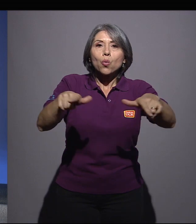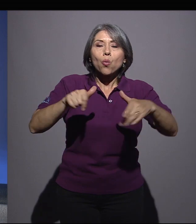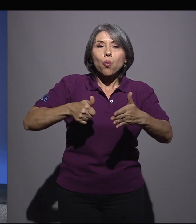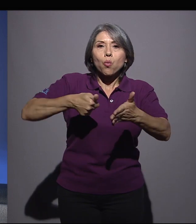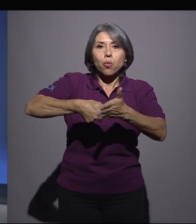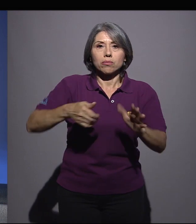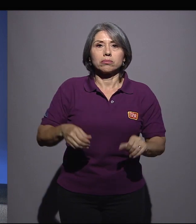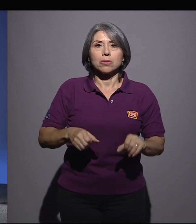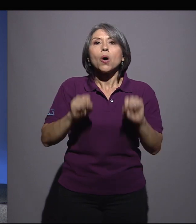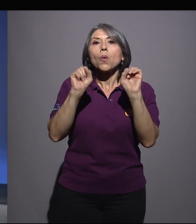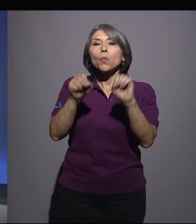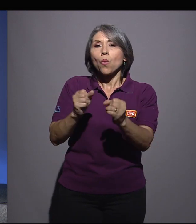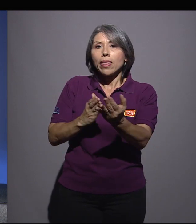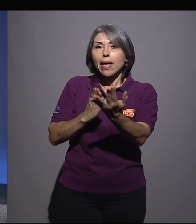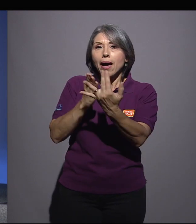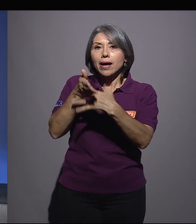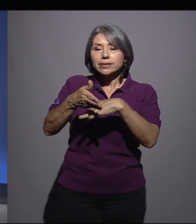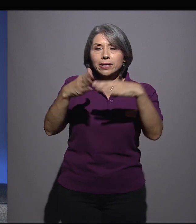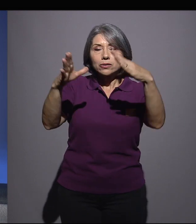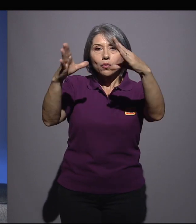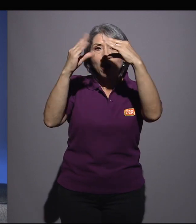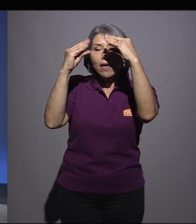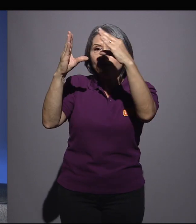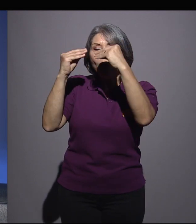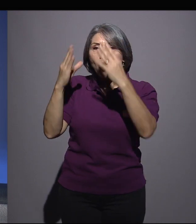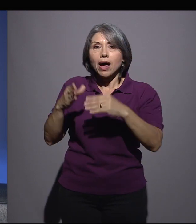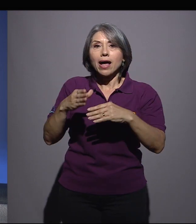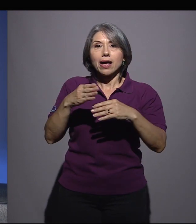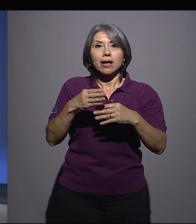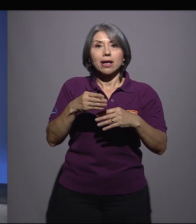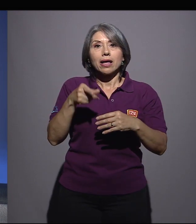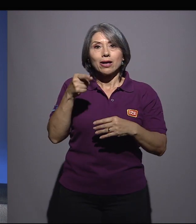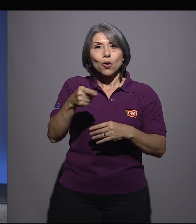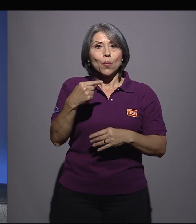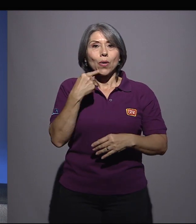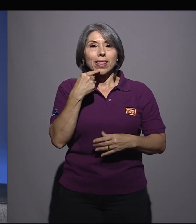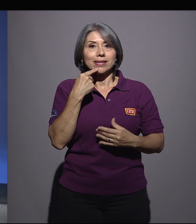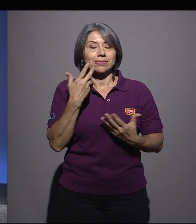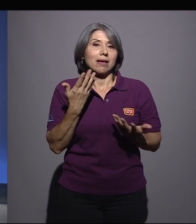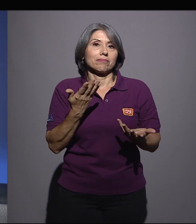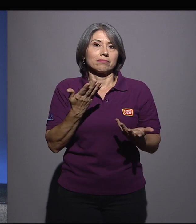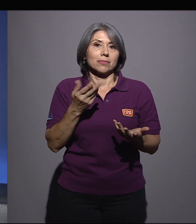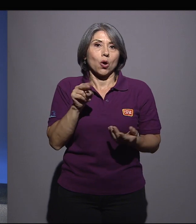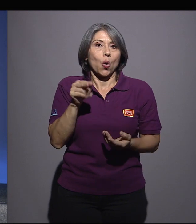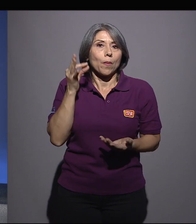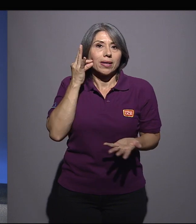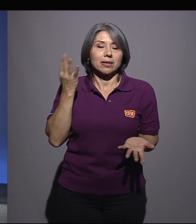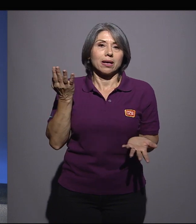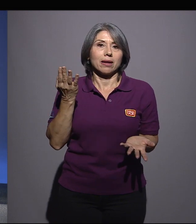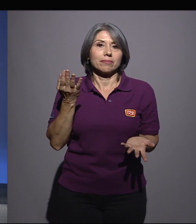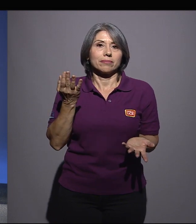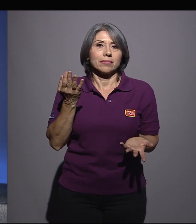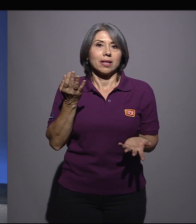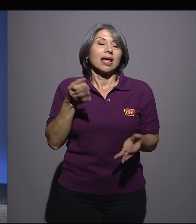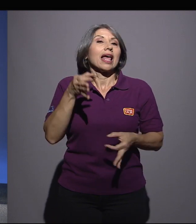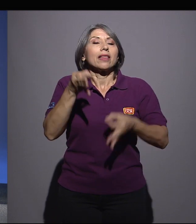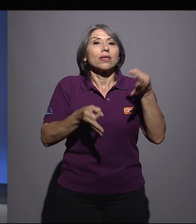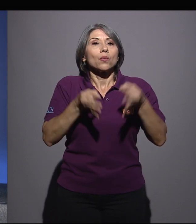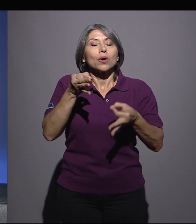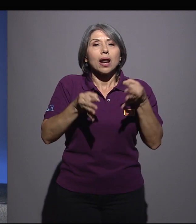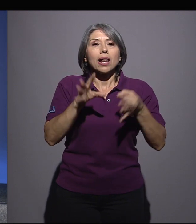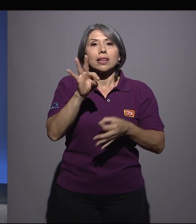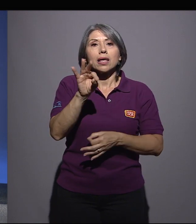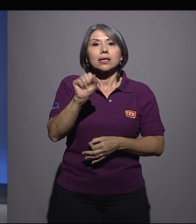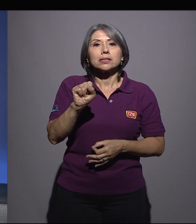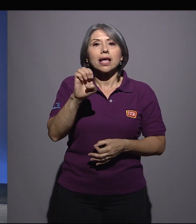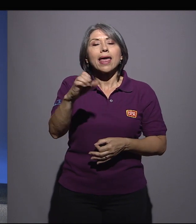el acceso a la información, esa información que mencionaba la compañera, ¿verdad?, que tiene el tribunal, que sean en formatos accesibles para